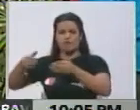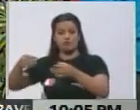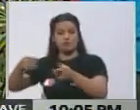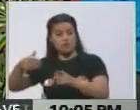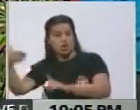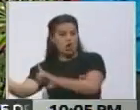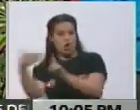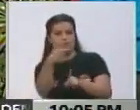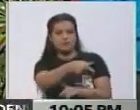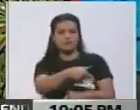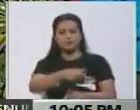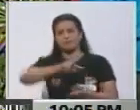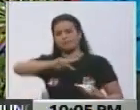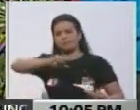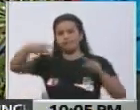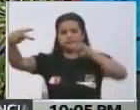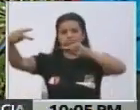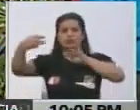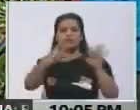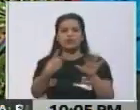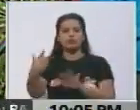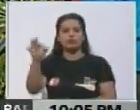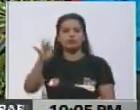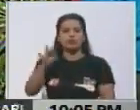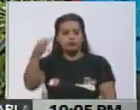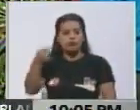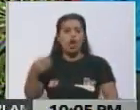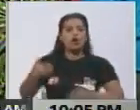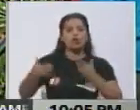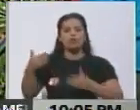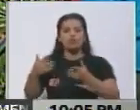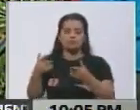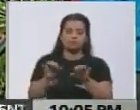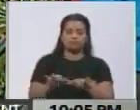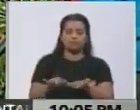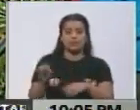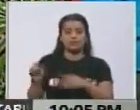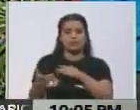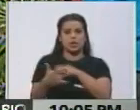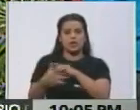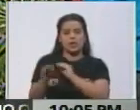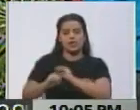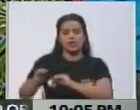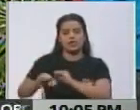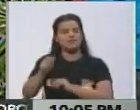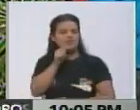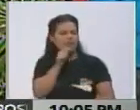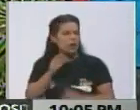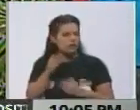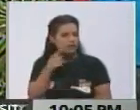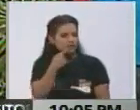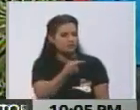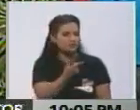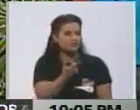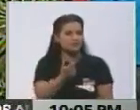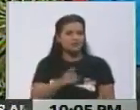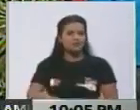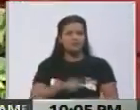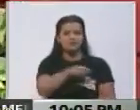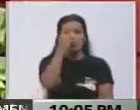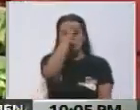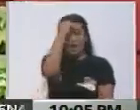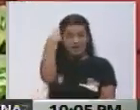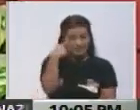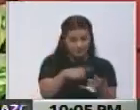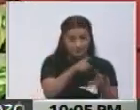el 98% de esos son robots. Los robots que maneja Ocariz, los robots que maneja